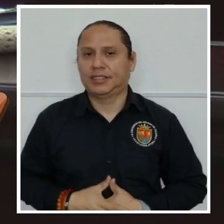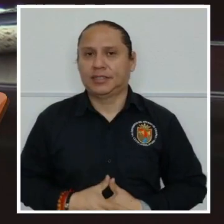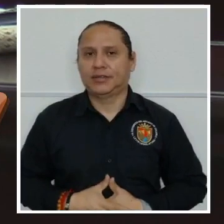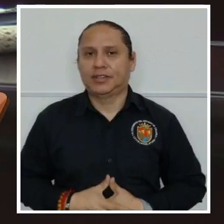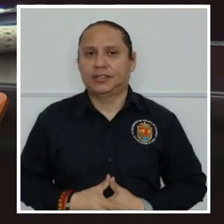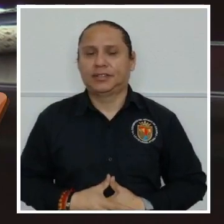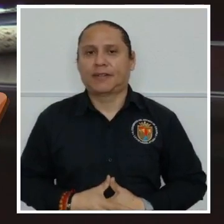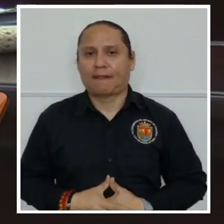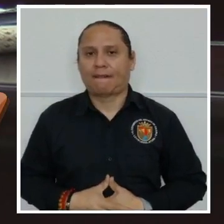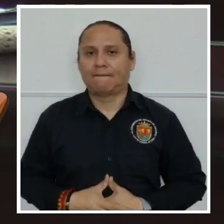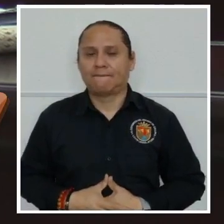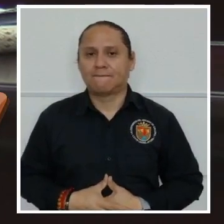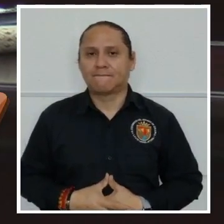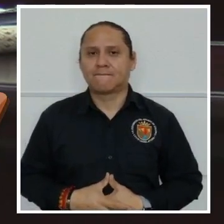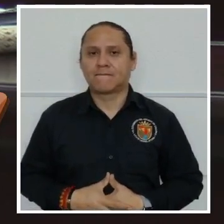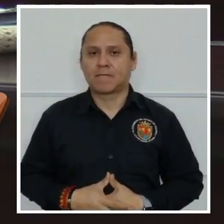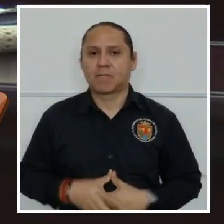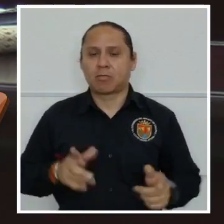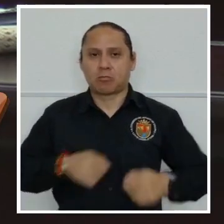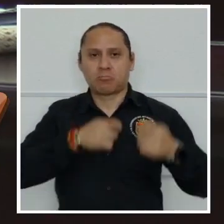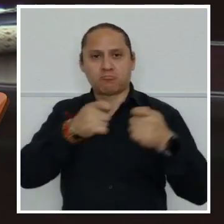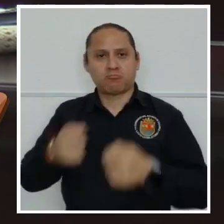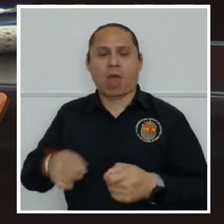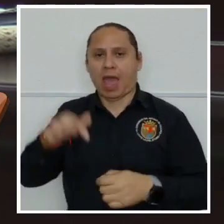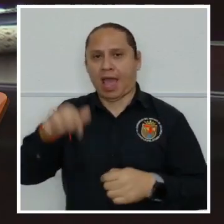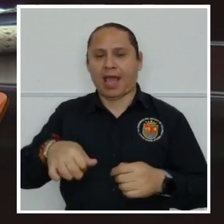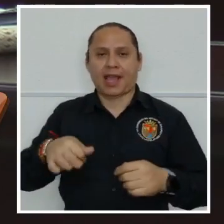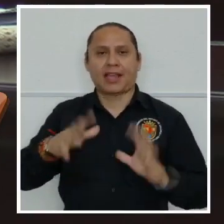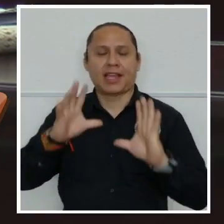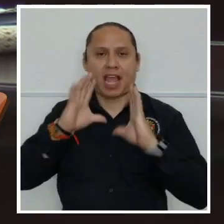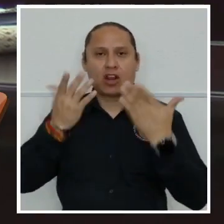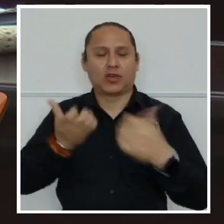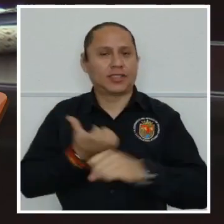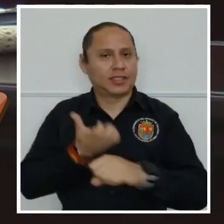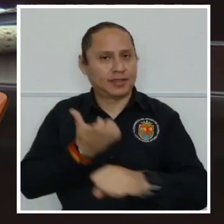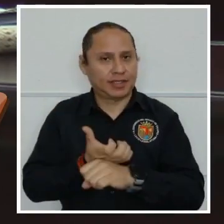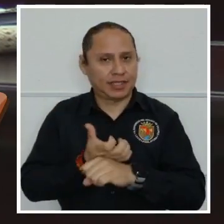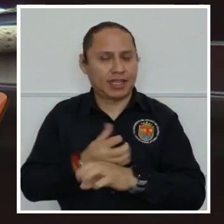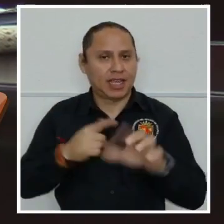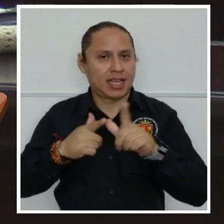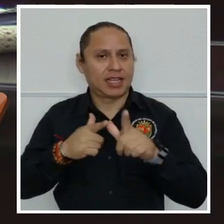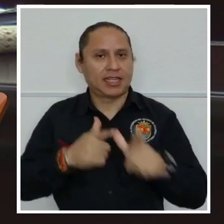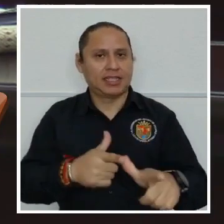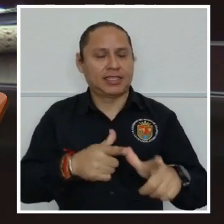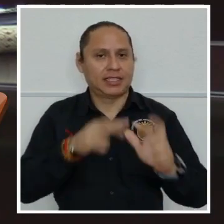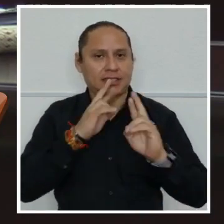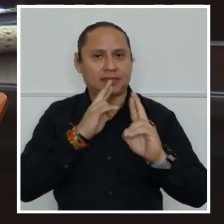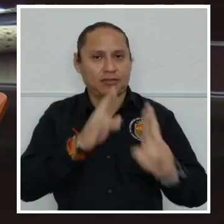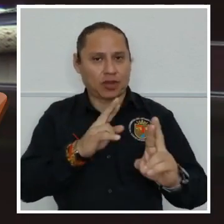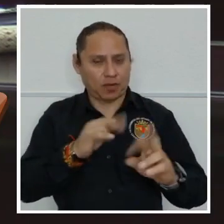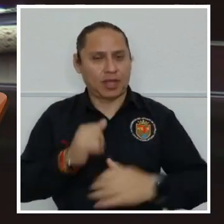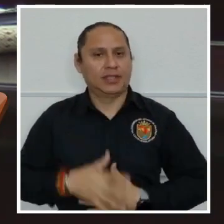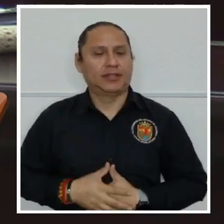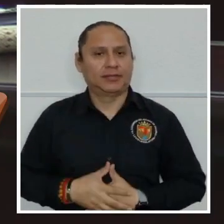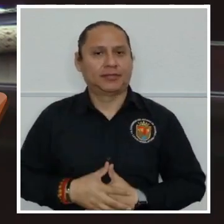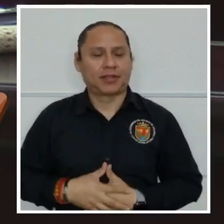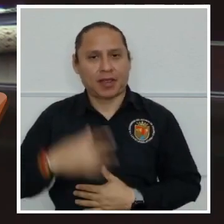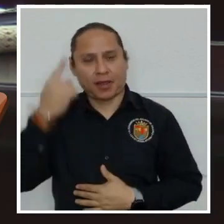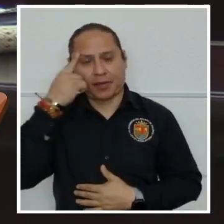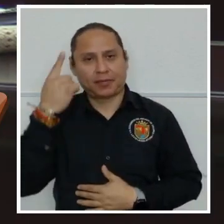Poder Legislativo, sometemos a consideración del Pleno de esta Honorable Asamblea el presente